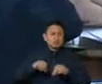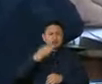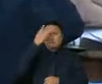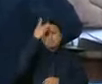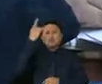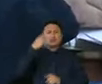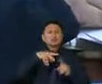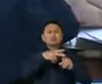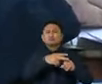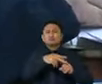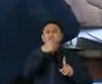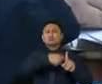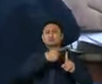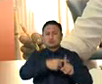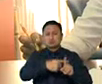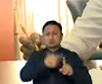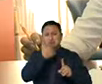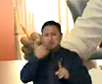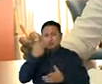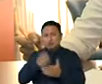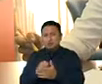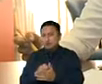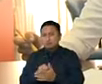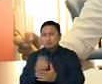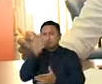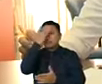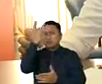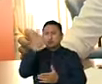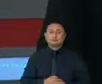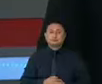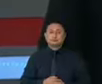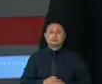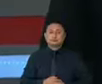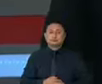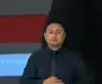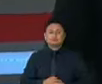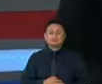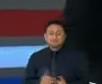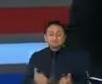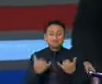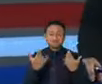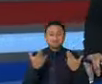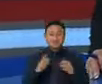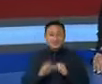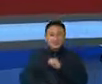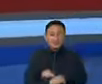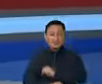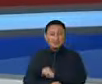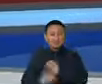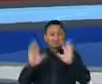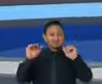la flota en vez de comprarla, informó Sofía Vindimilla. Con la fiebre del fútbol